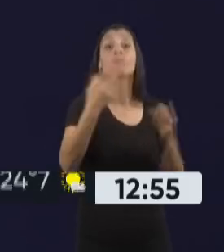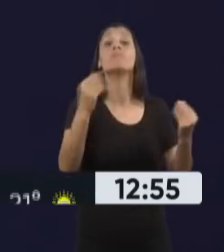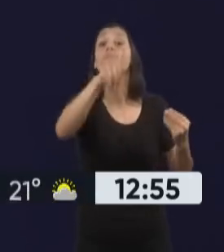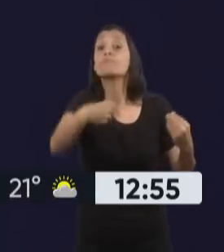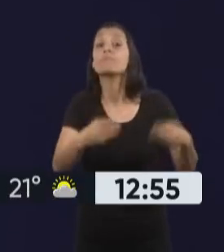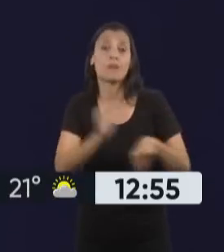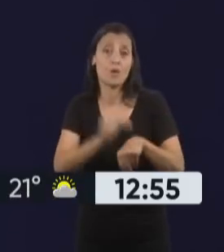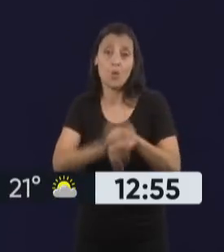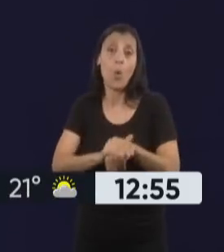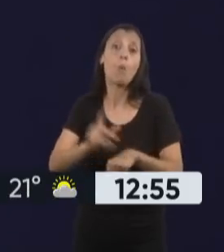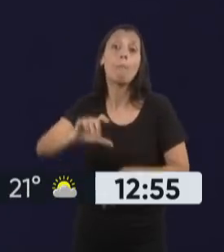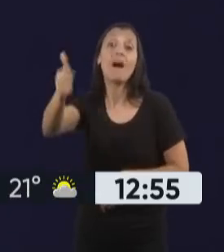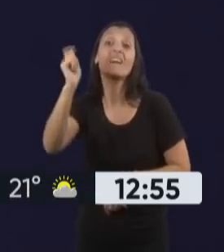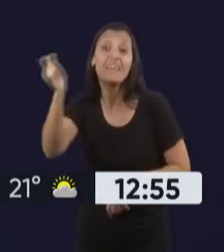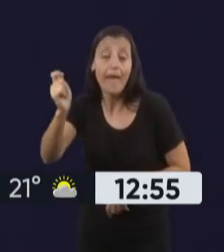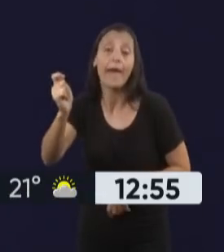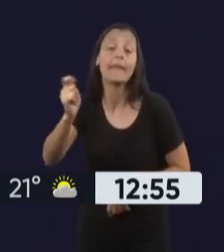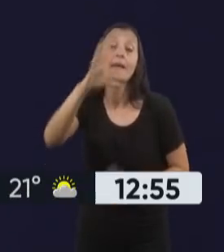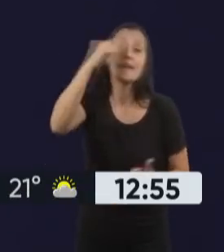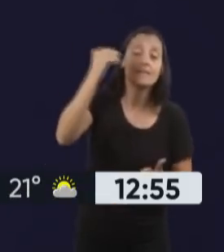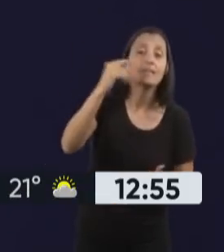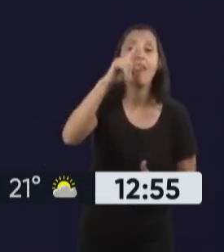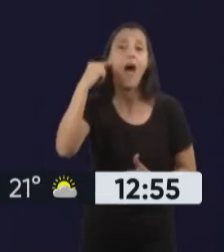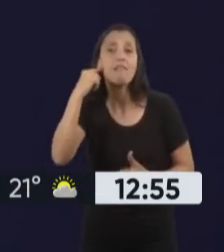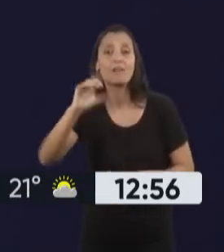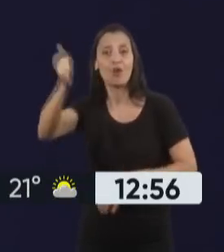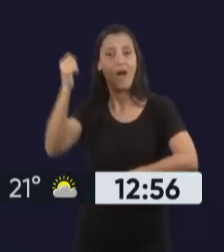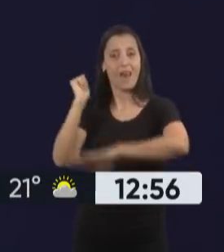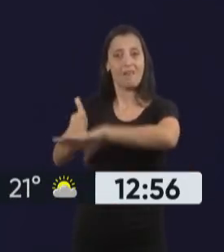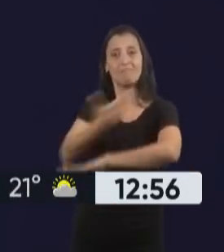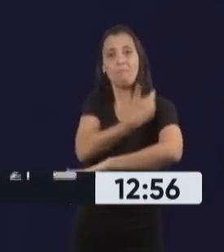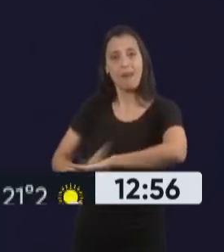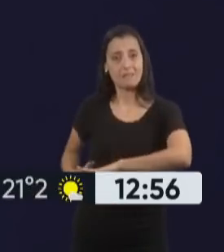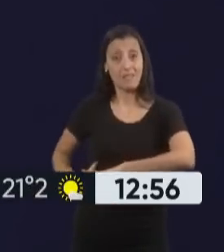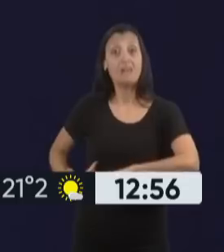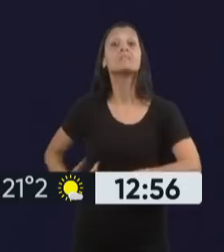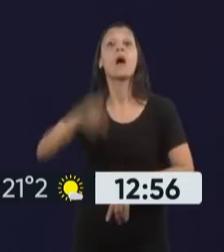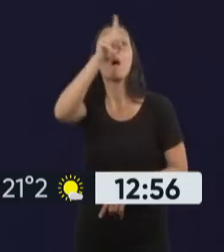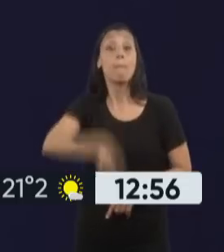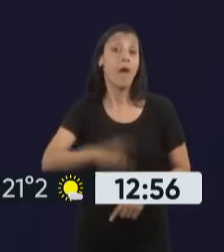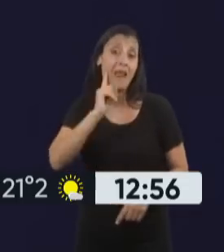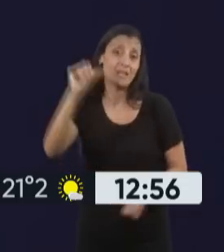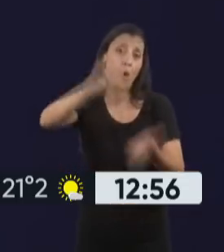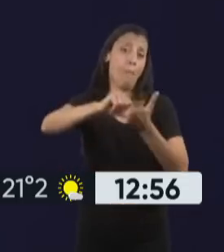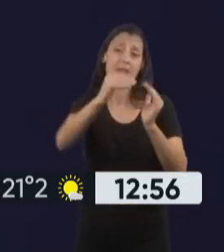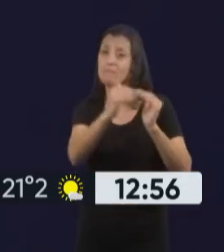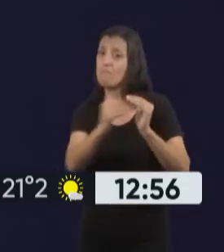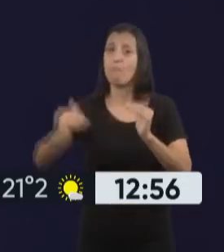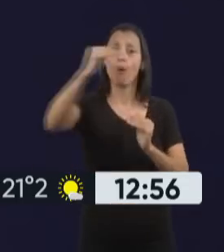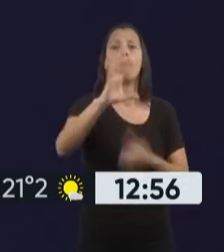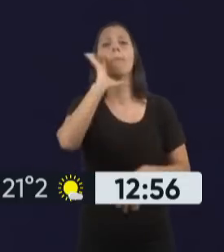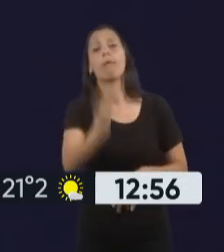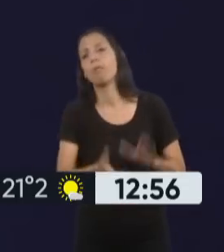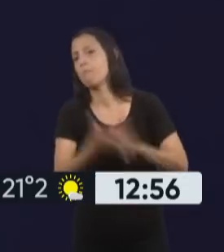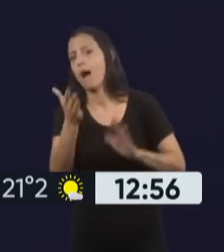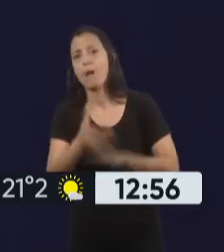triunfo de la fórmula Fernández-Fernández, por supuesto bien leído por el mercado, del desastre que se venía en